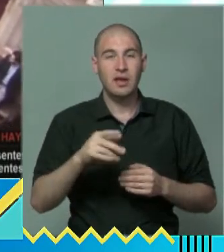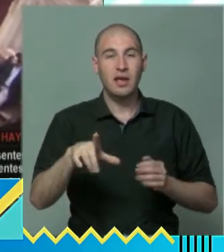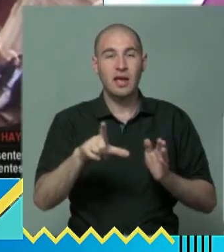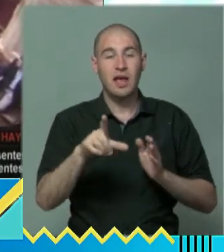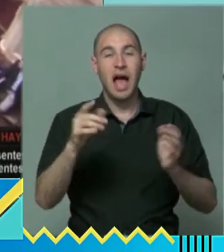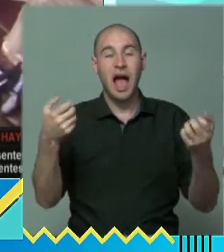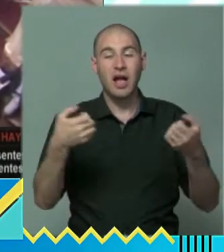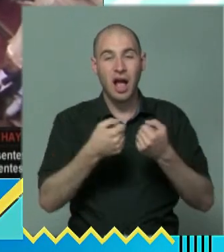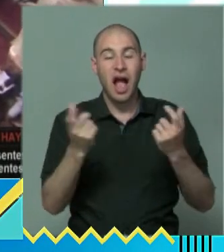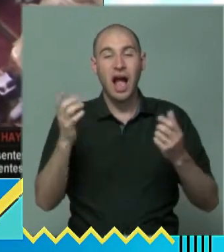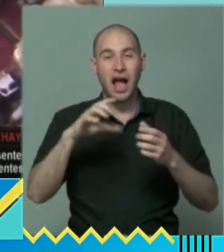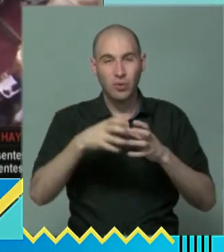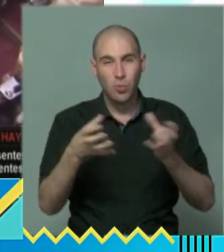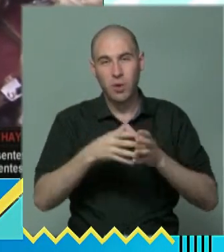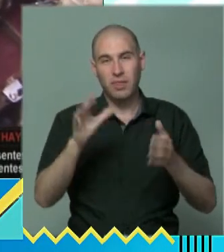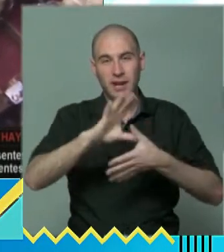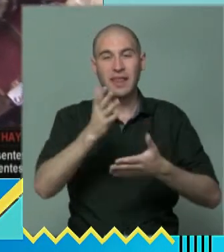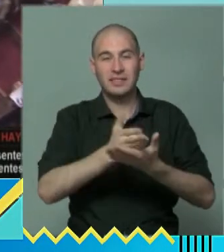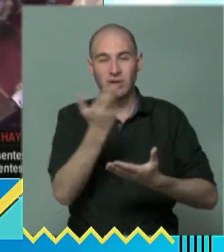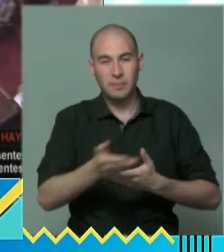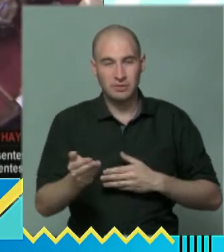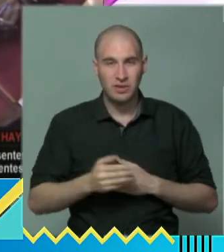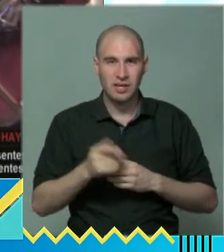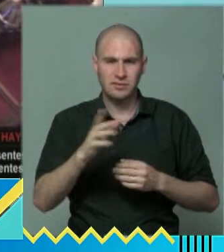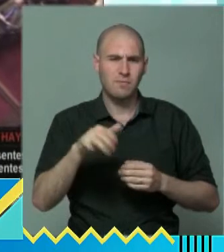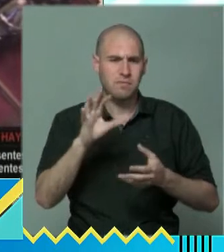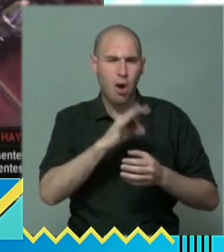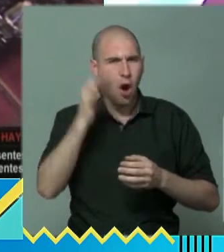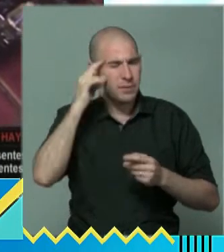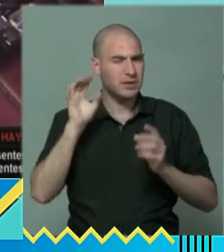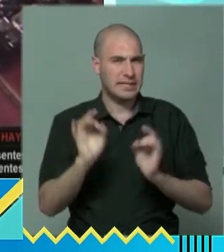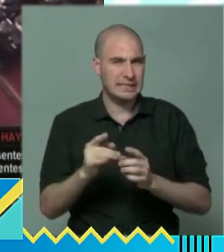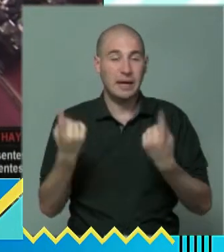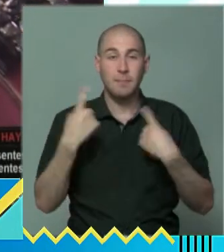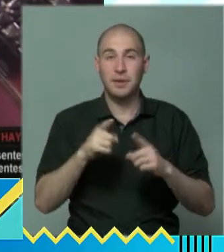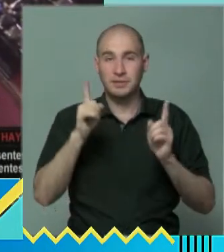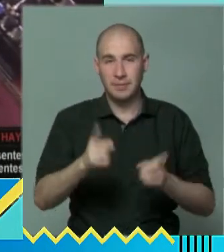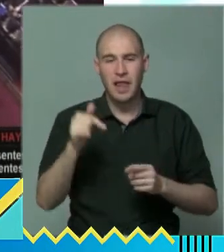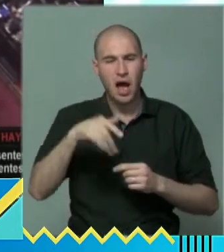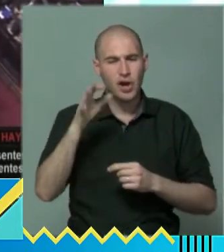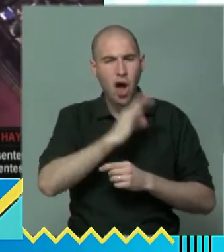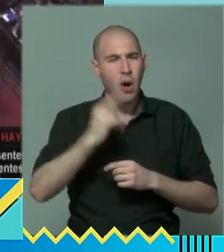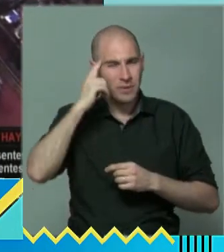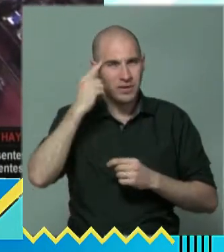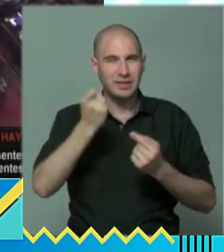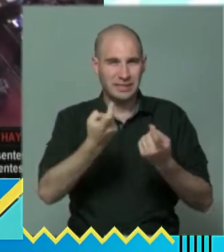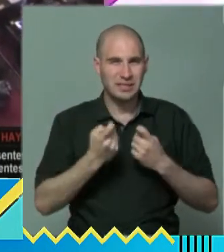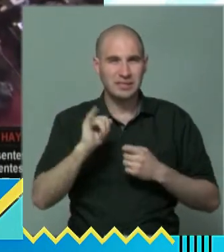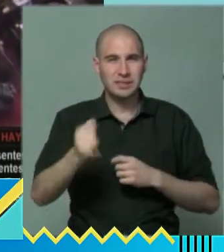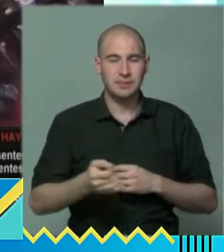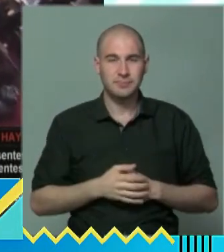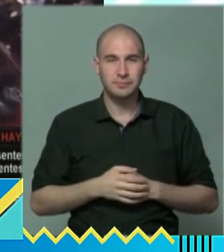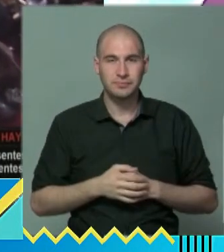misma Convención Americana de Derechos Humanos. Entonces hay toda una mirada crítica. Pero también hay una mirada que era necesario,